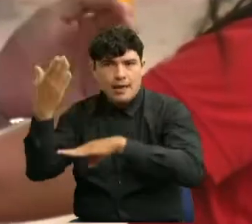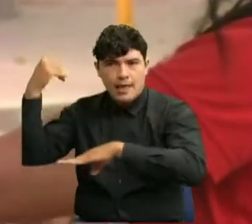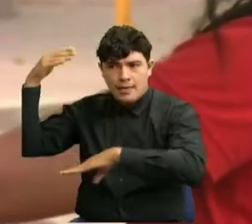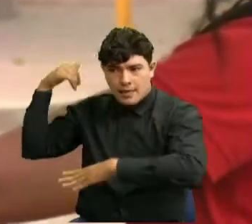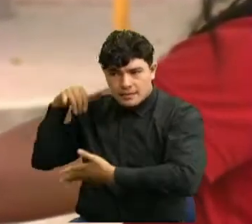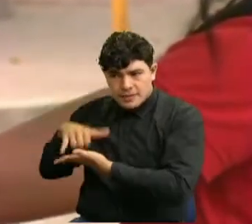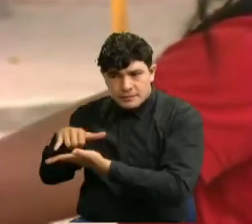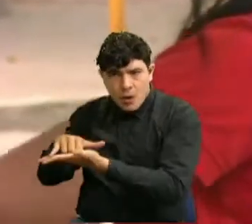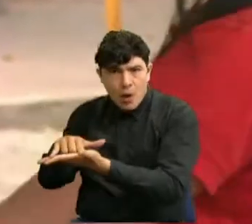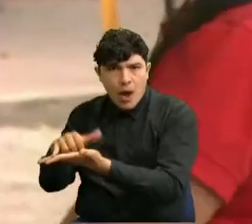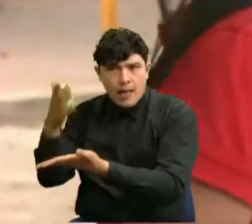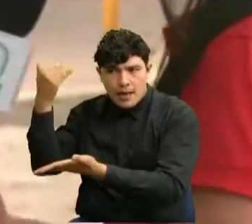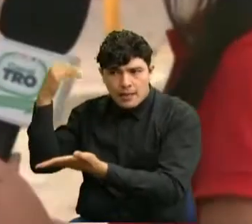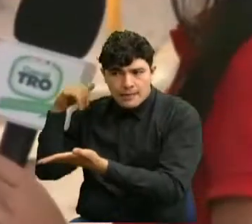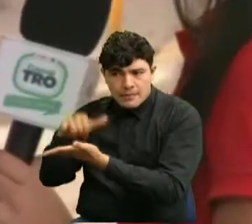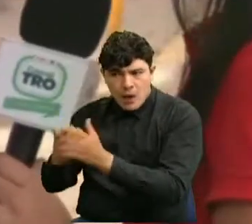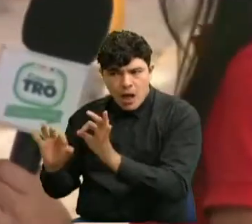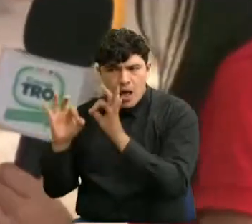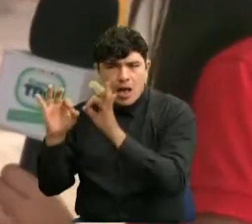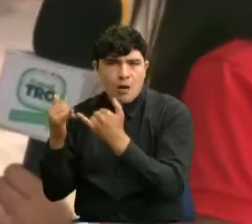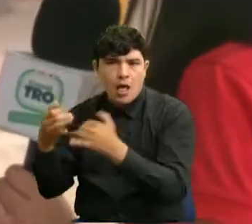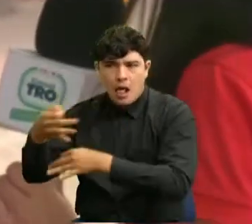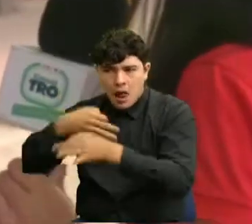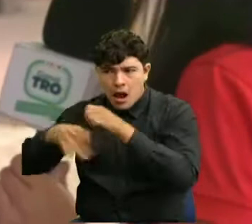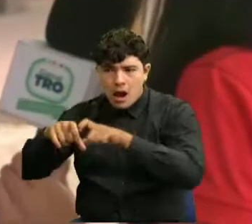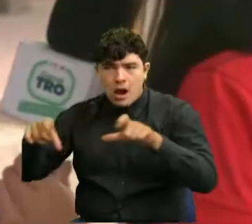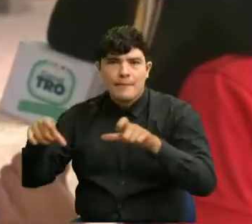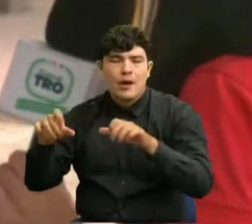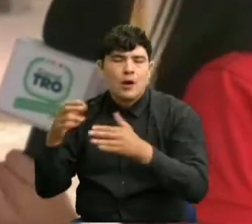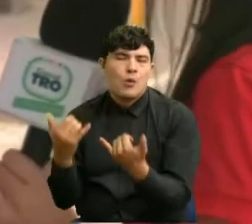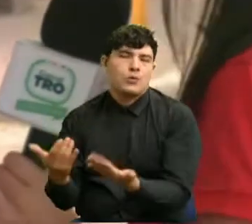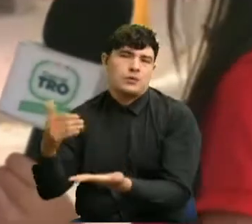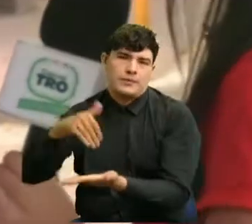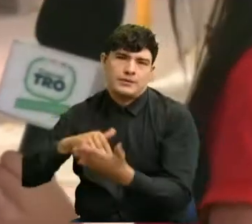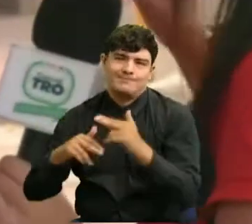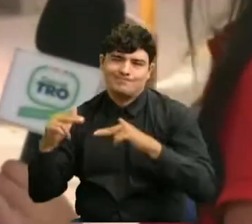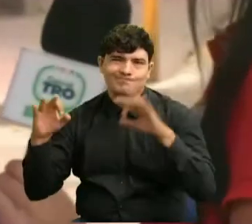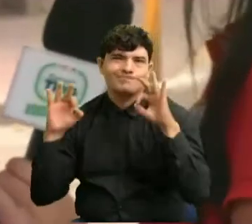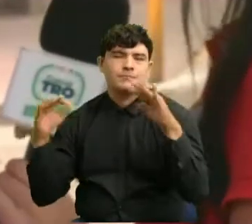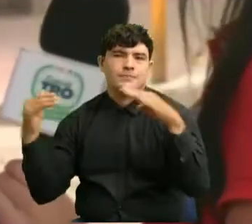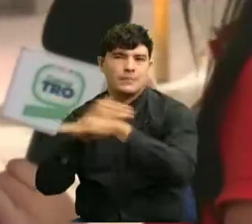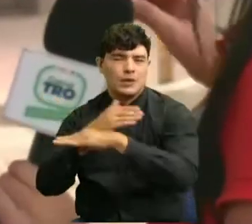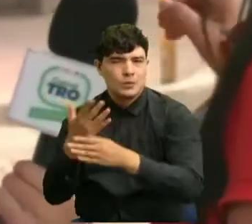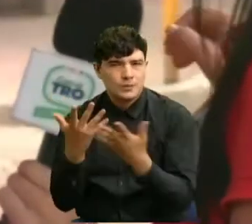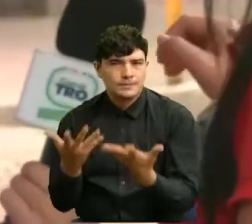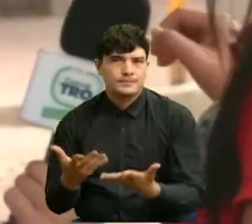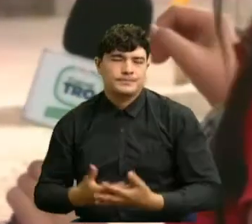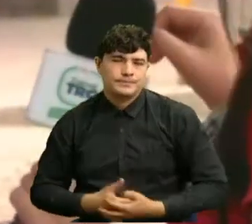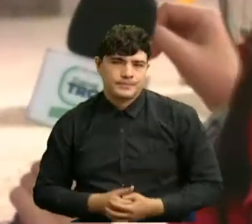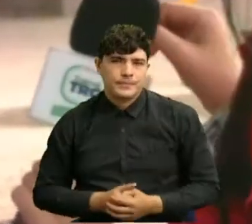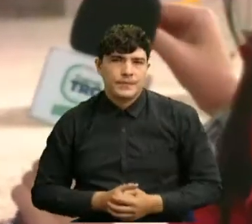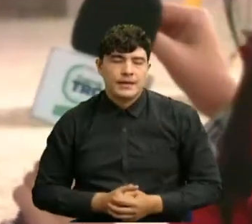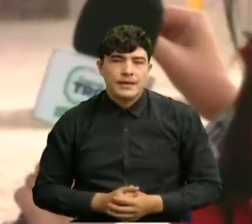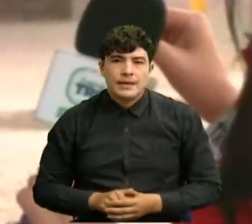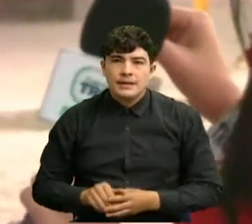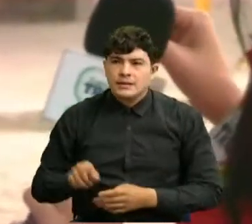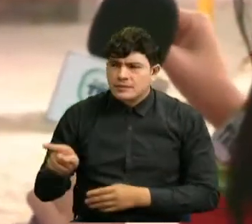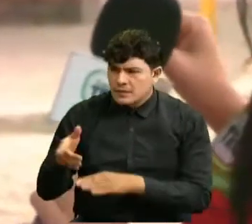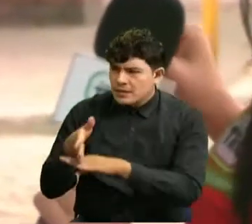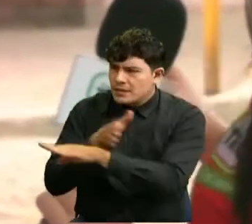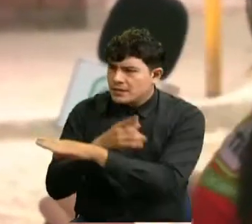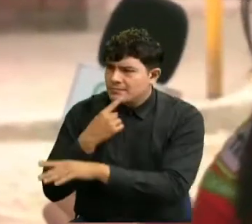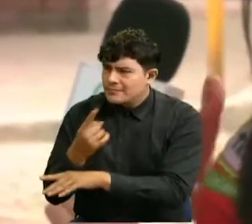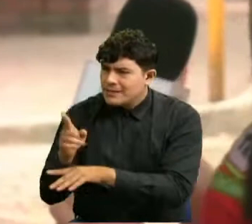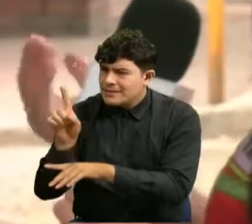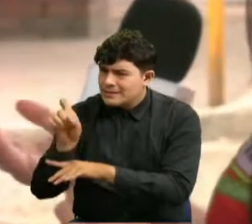desde que iniciaron las obras. Usted nos comentaba, por esta vía de aquí hacia allá son prácticamente 6 calles las que se encuentran de esa